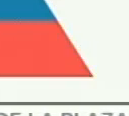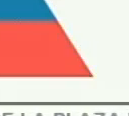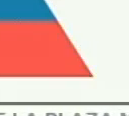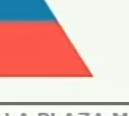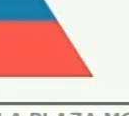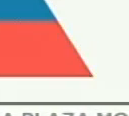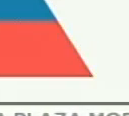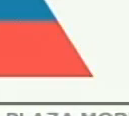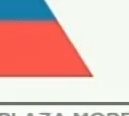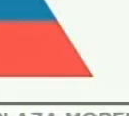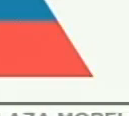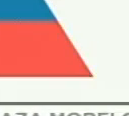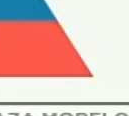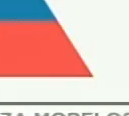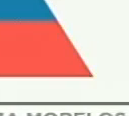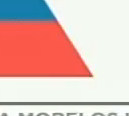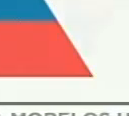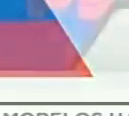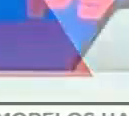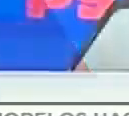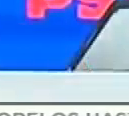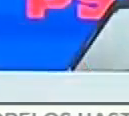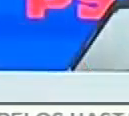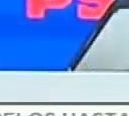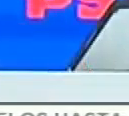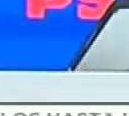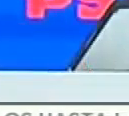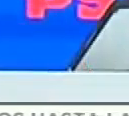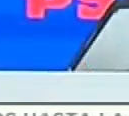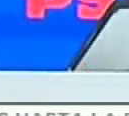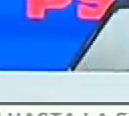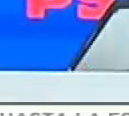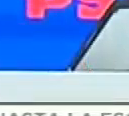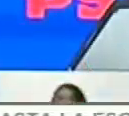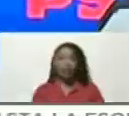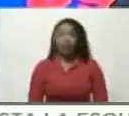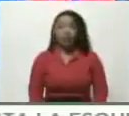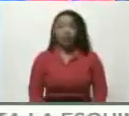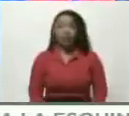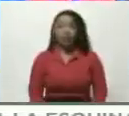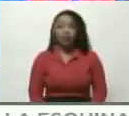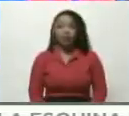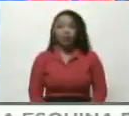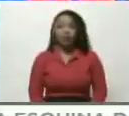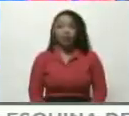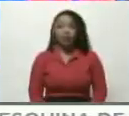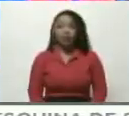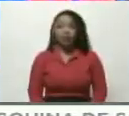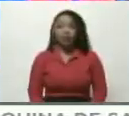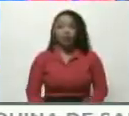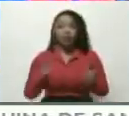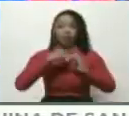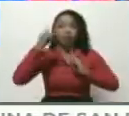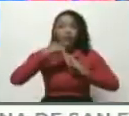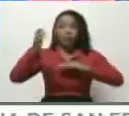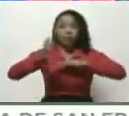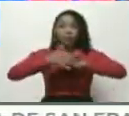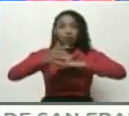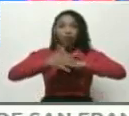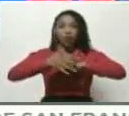el presidente Nicolás Maduro, pero les adelanto, les tiro un poquitico. Son plataformas